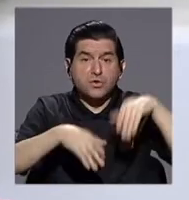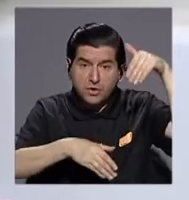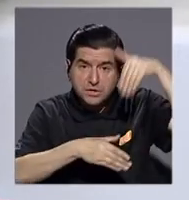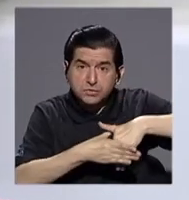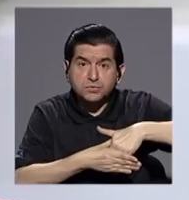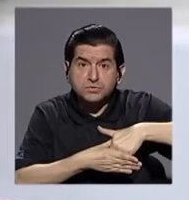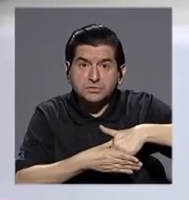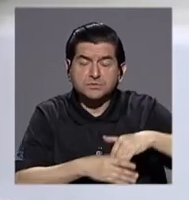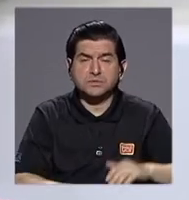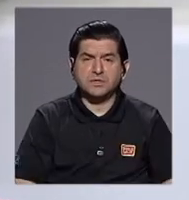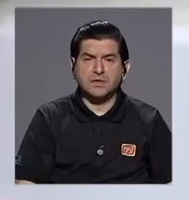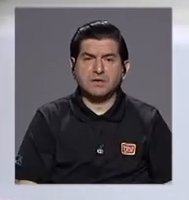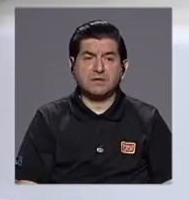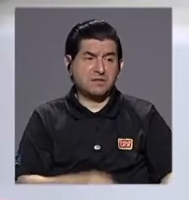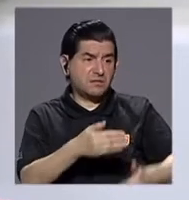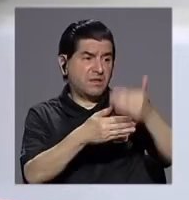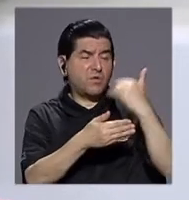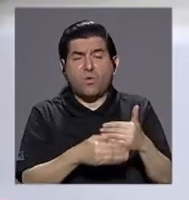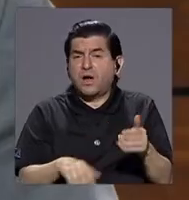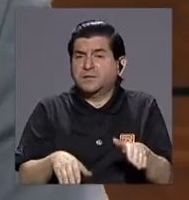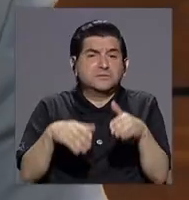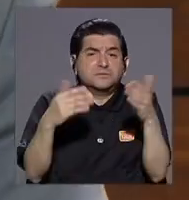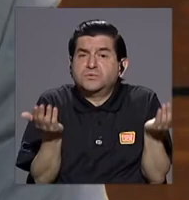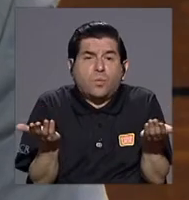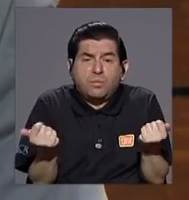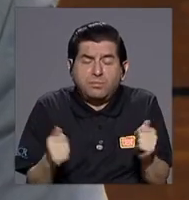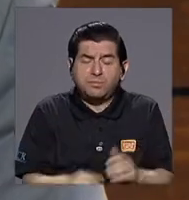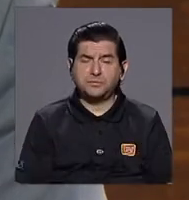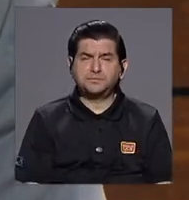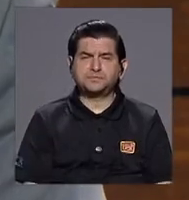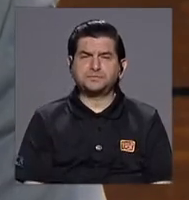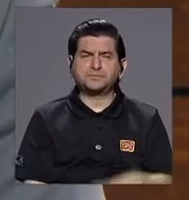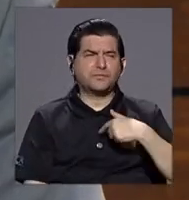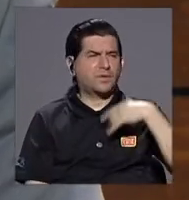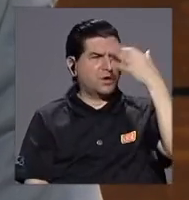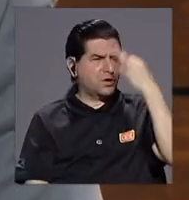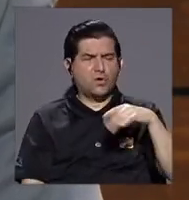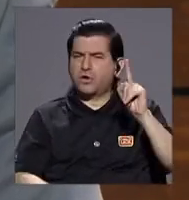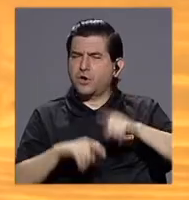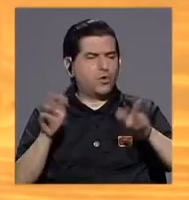adentro, en el pasado, cómo fue. Yo creo que no se